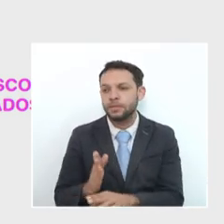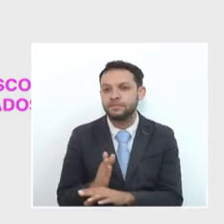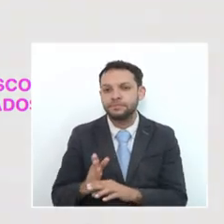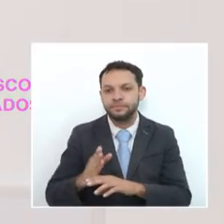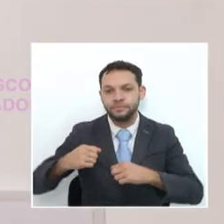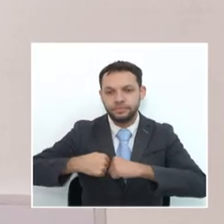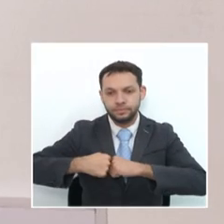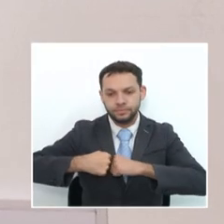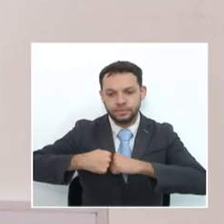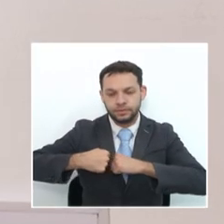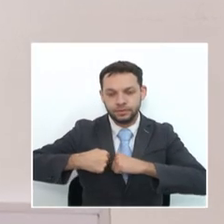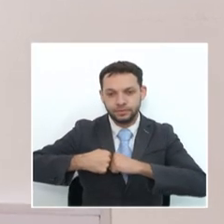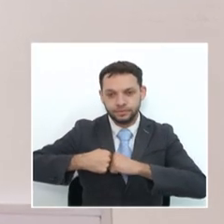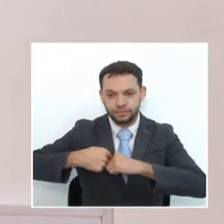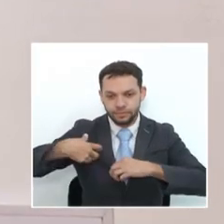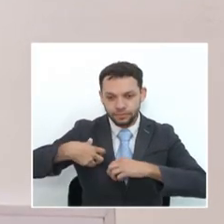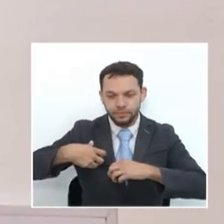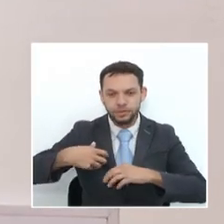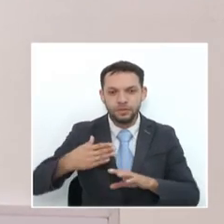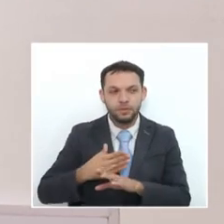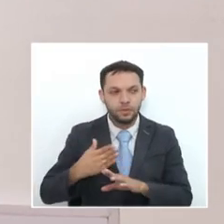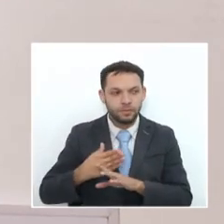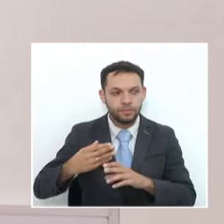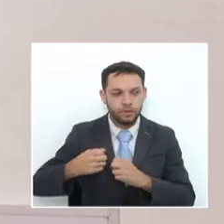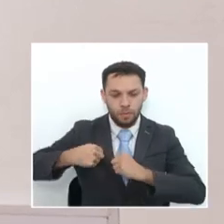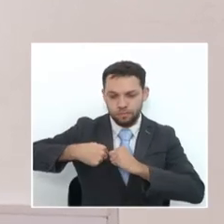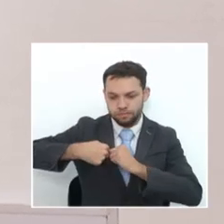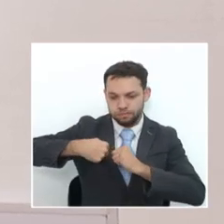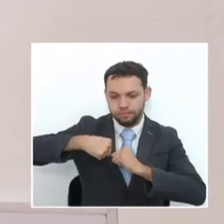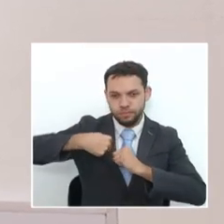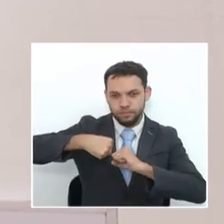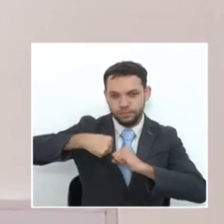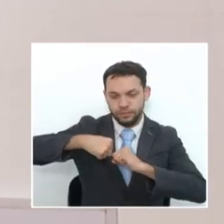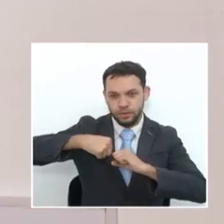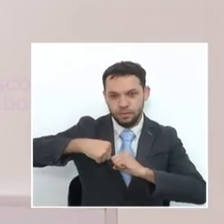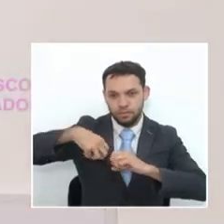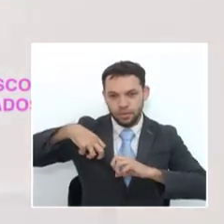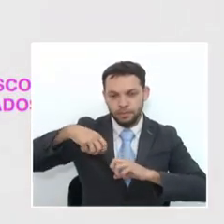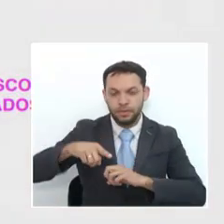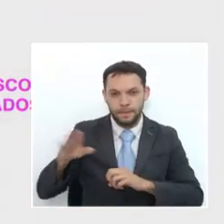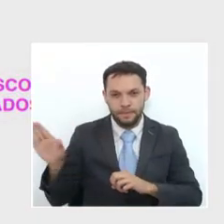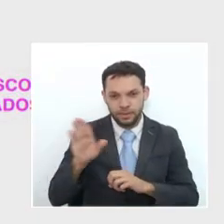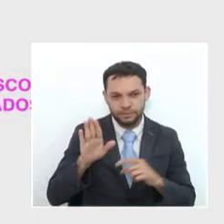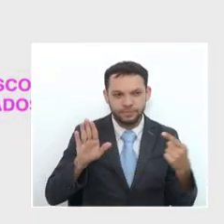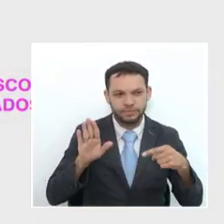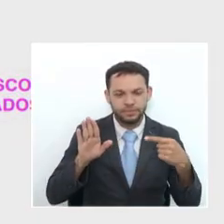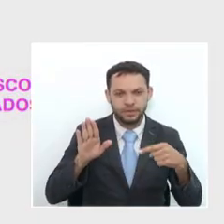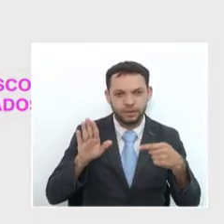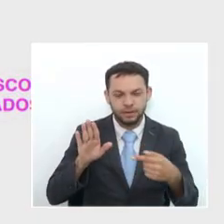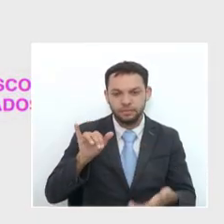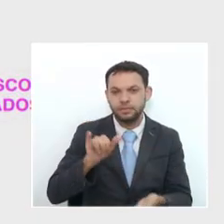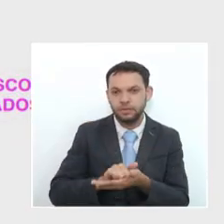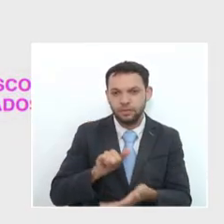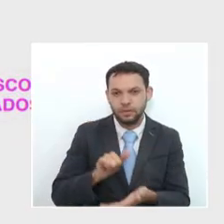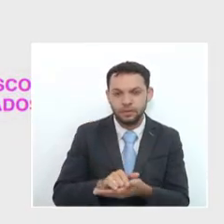gonartrosis. Y es eso, esa imagen que estaba en pantalla ahora. Cuando miro así es porque tengo el televisor ahí a mi